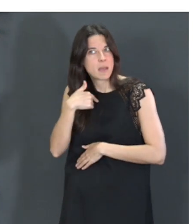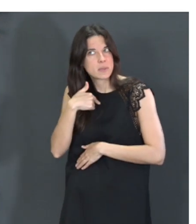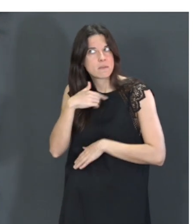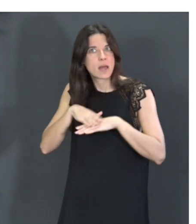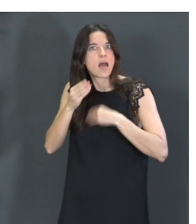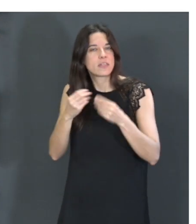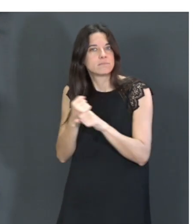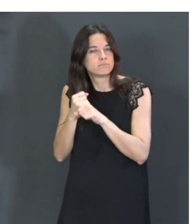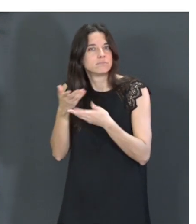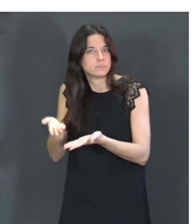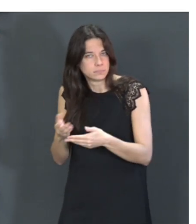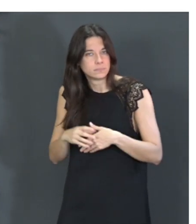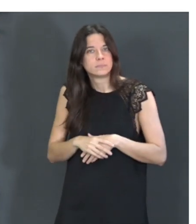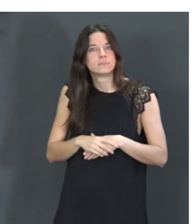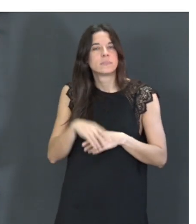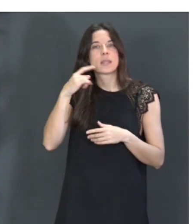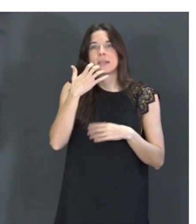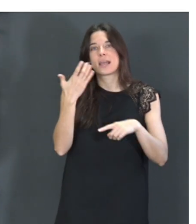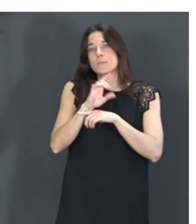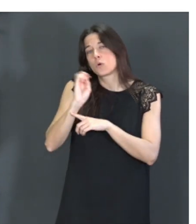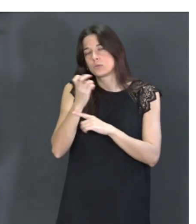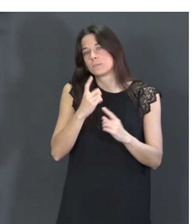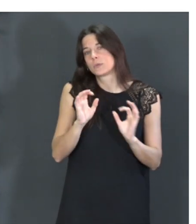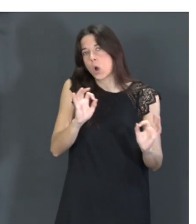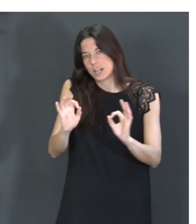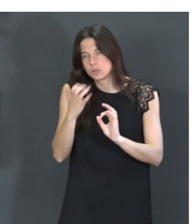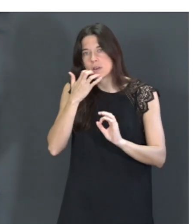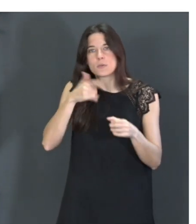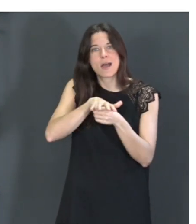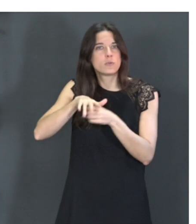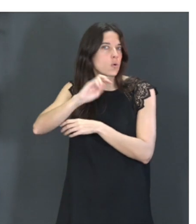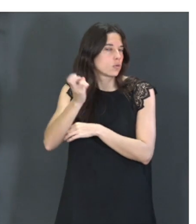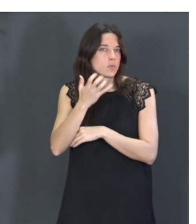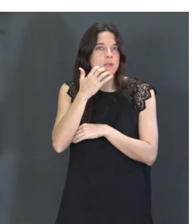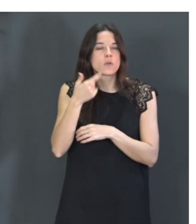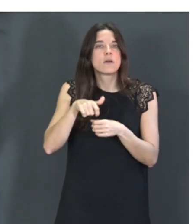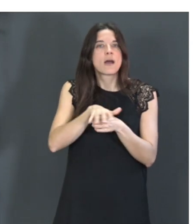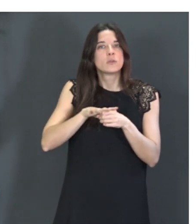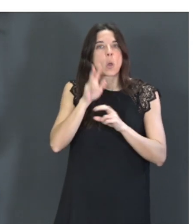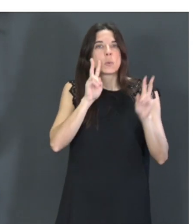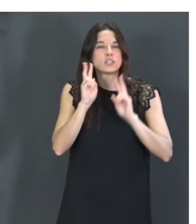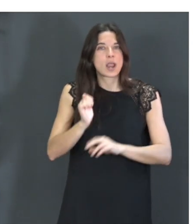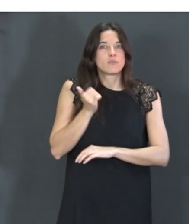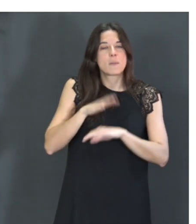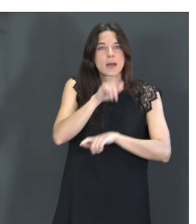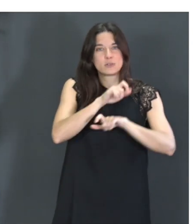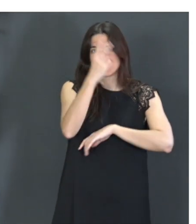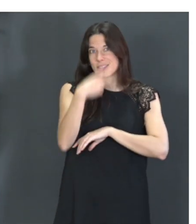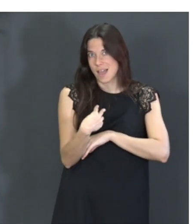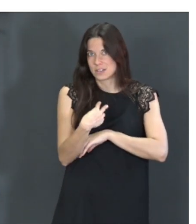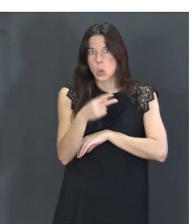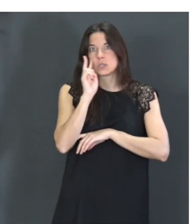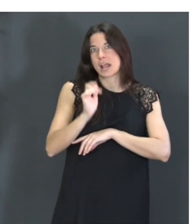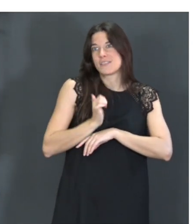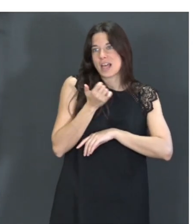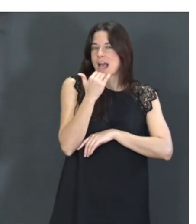acción. Y ejemplos concretos en otros ámbitos, por ejemplo en el de la visión artificial para personas ciegas, es algo que ya están utilizando y